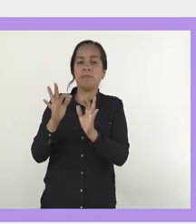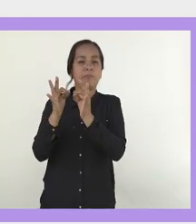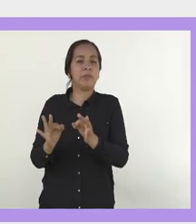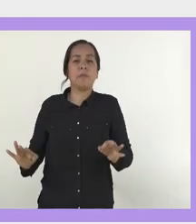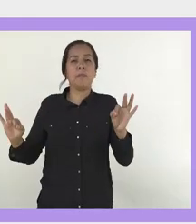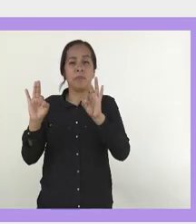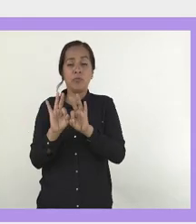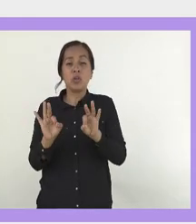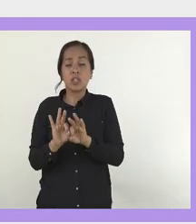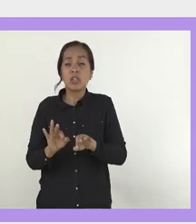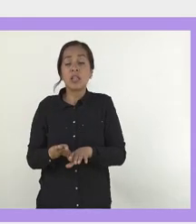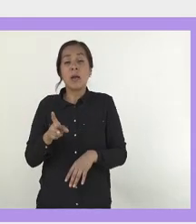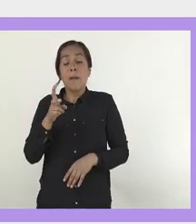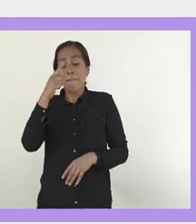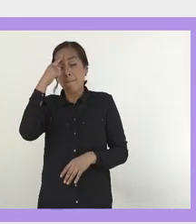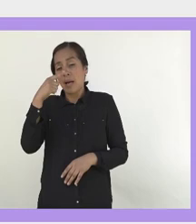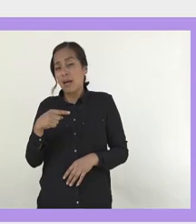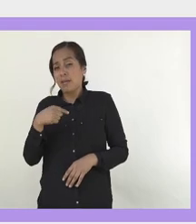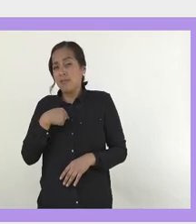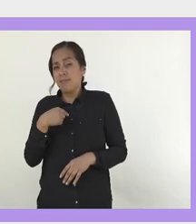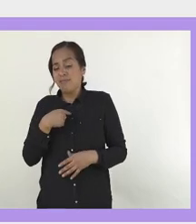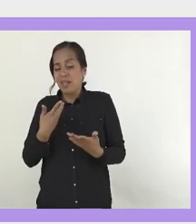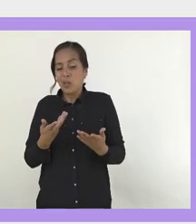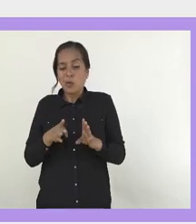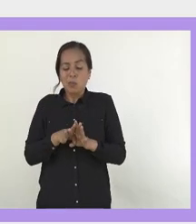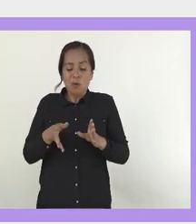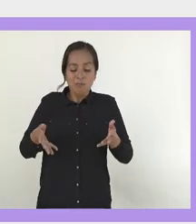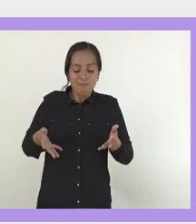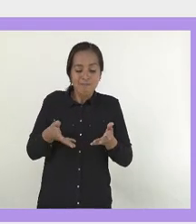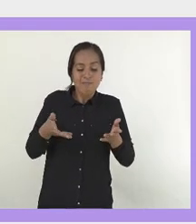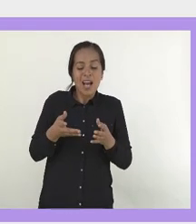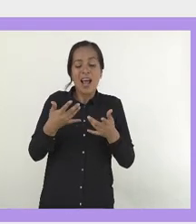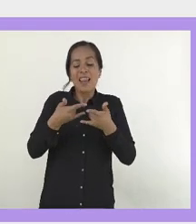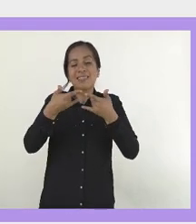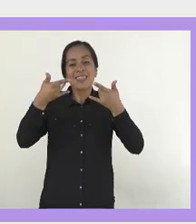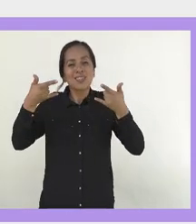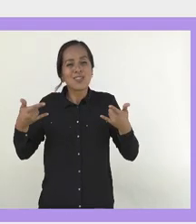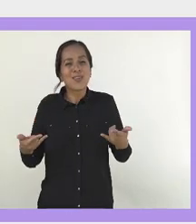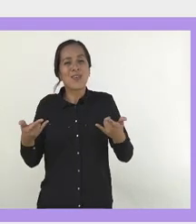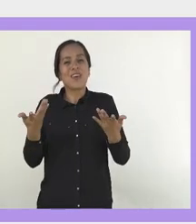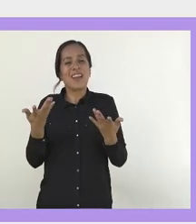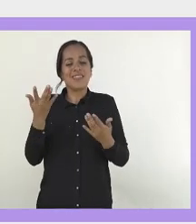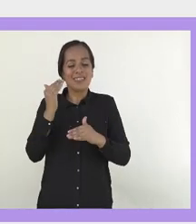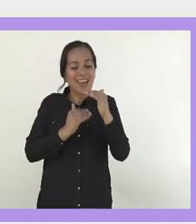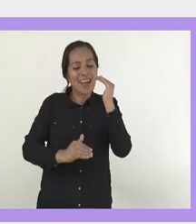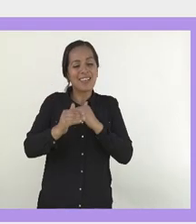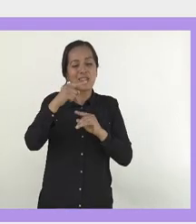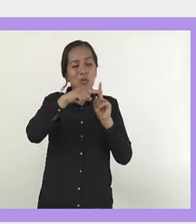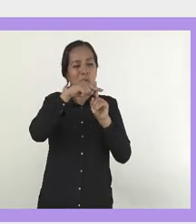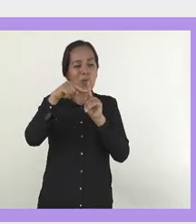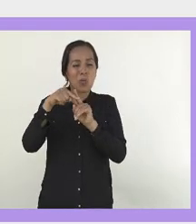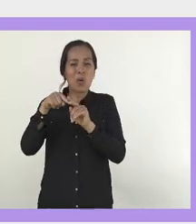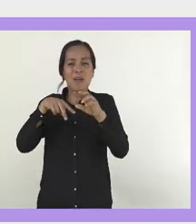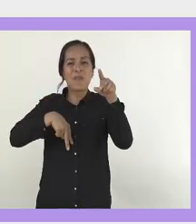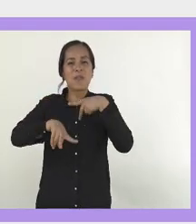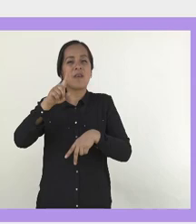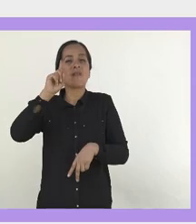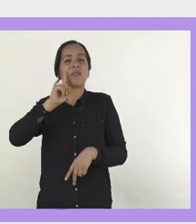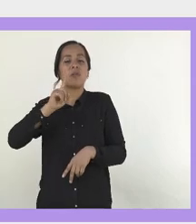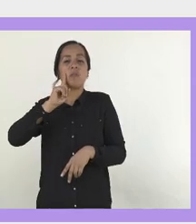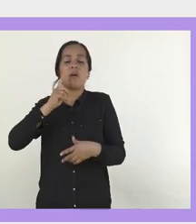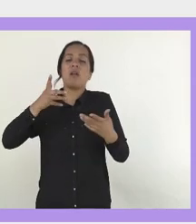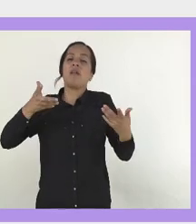para mí el enfatizar las historias de éxito lo positivo de del fútbol femenil va a generar este